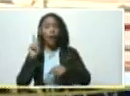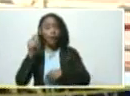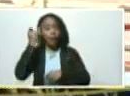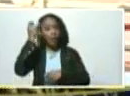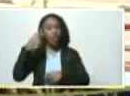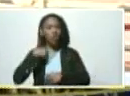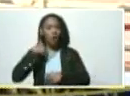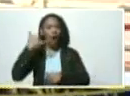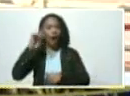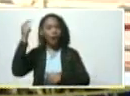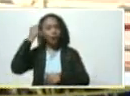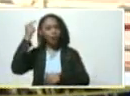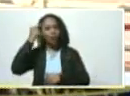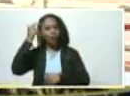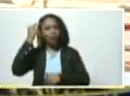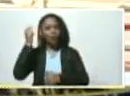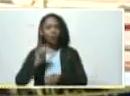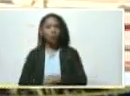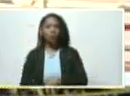tengo aquí.